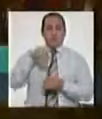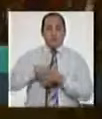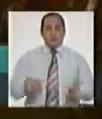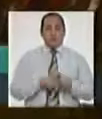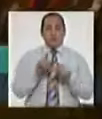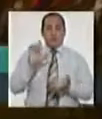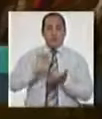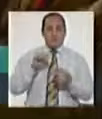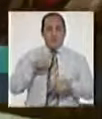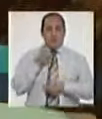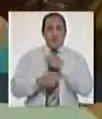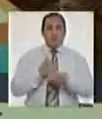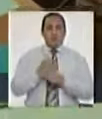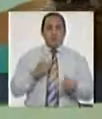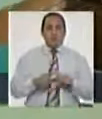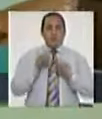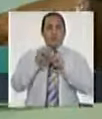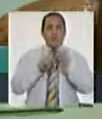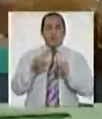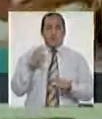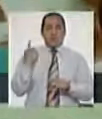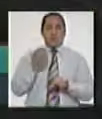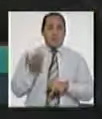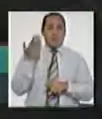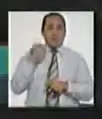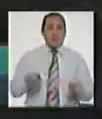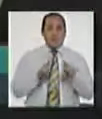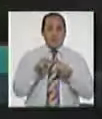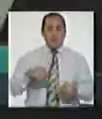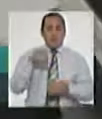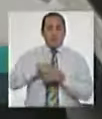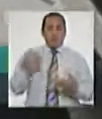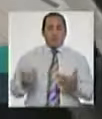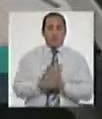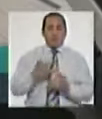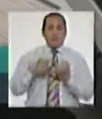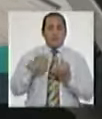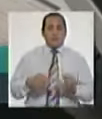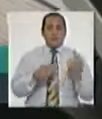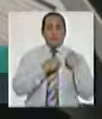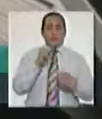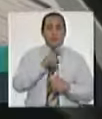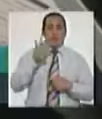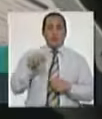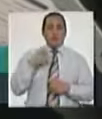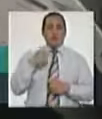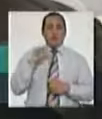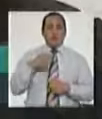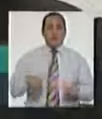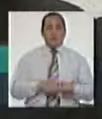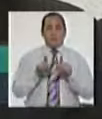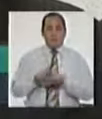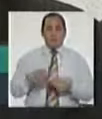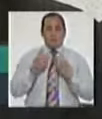por Lima de este año, la consulta de revocatoria pasada y la elección de nuevos regidores este 24 de noviembre.